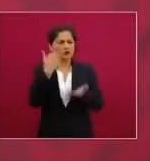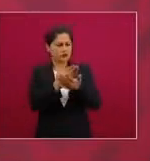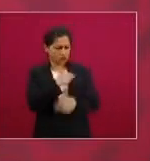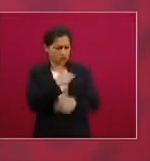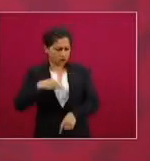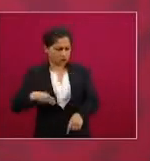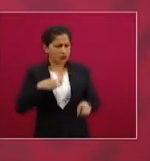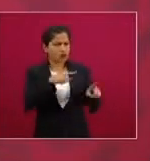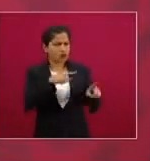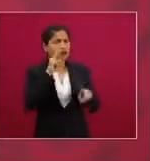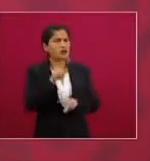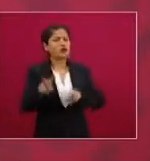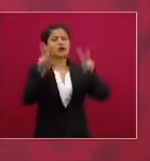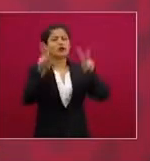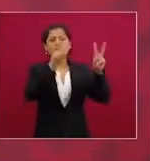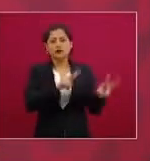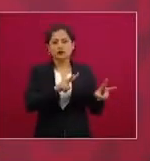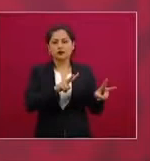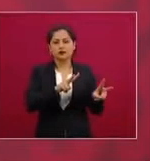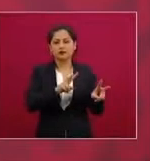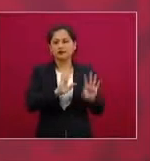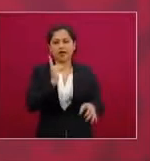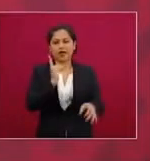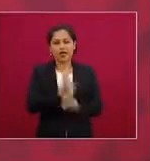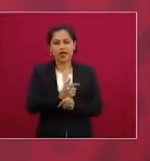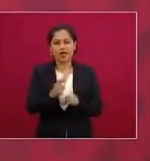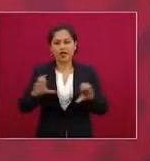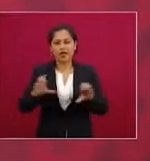preguntar qué partido